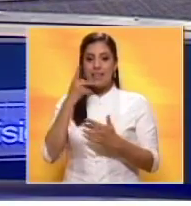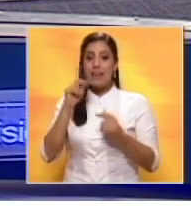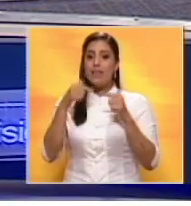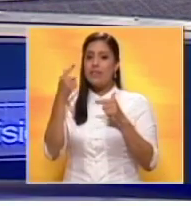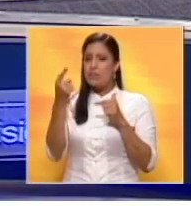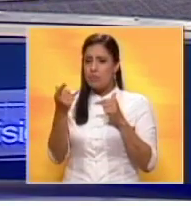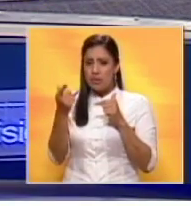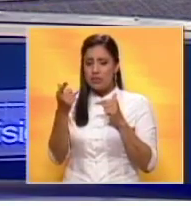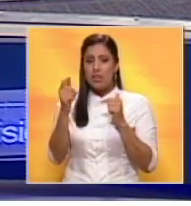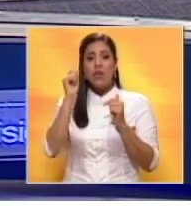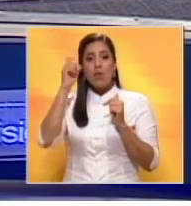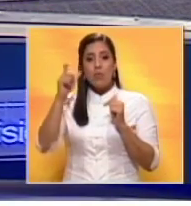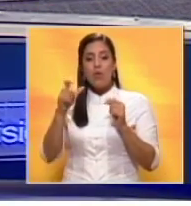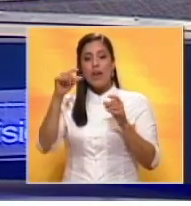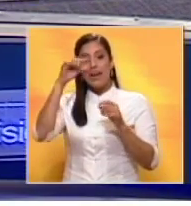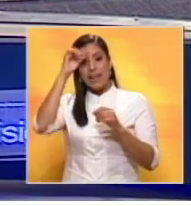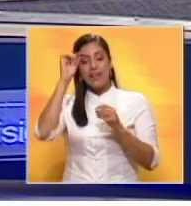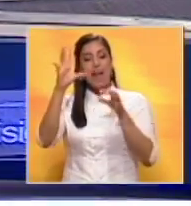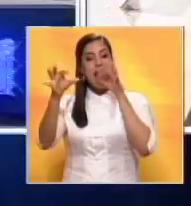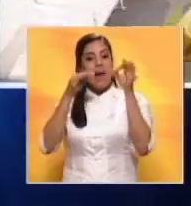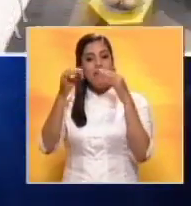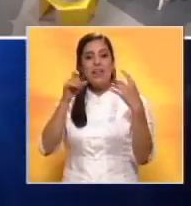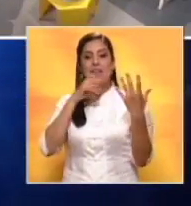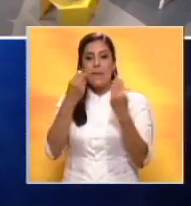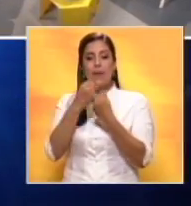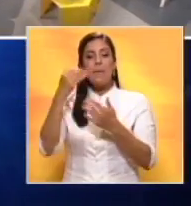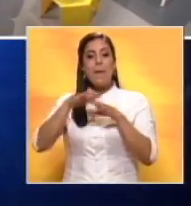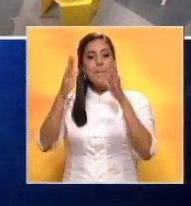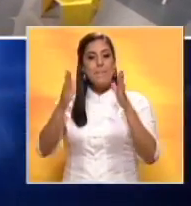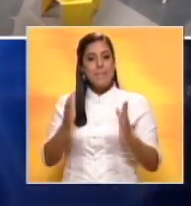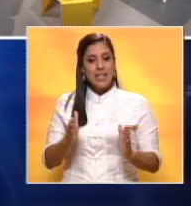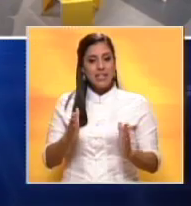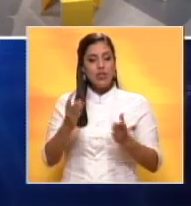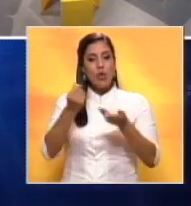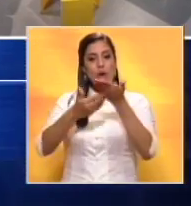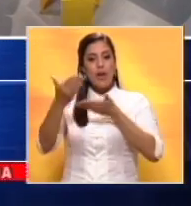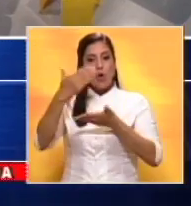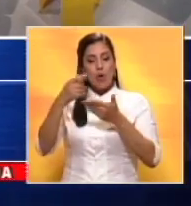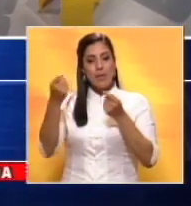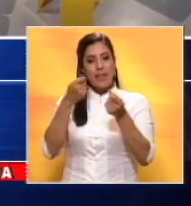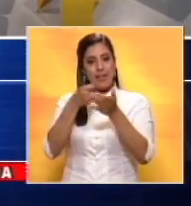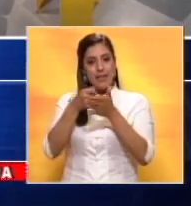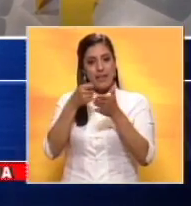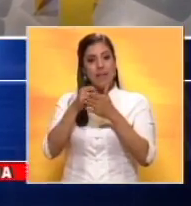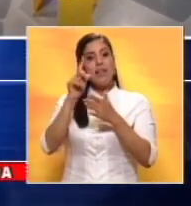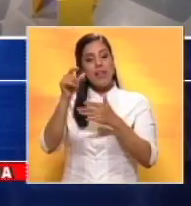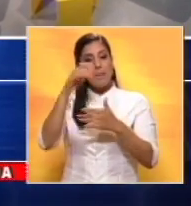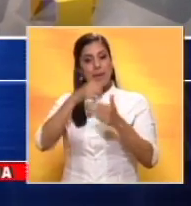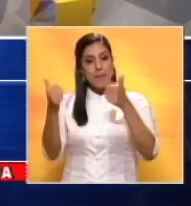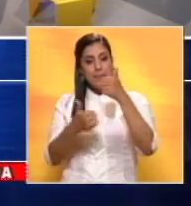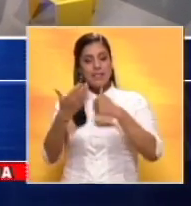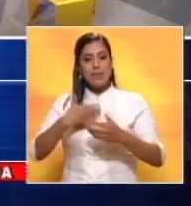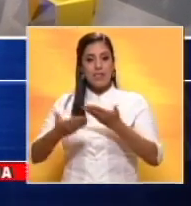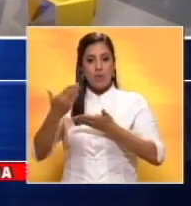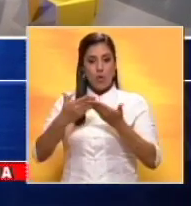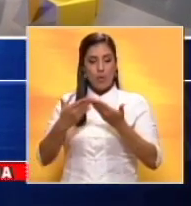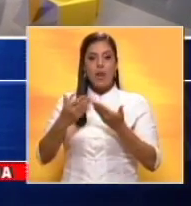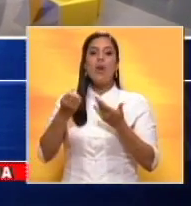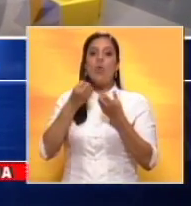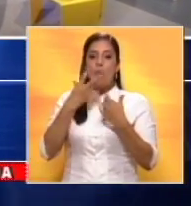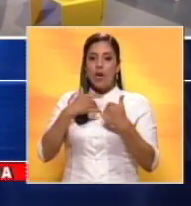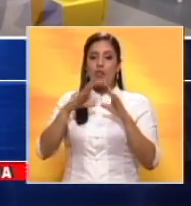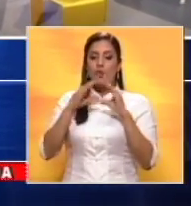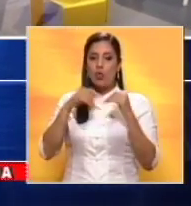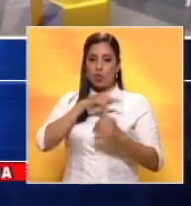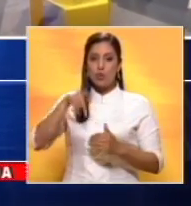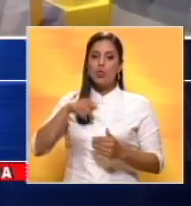Al regreso, Endrina estará conversando con Ramón Lobo, ministro de Economía y Finanzas y vicepresidente del área económica. Ya está aquí en el